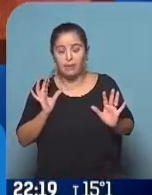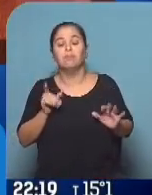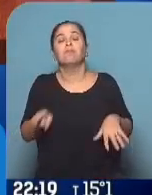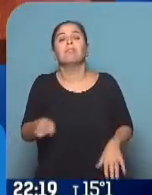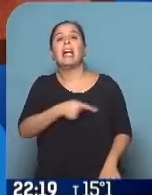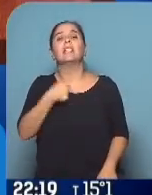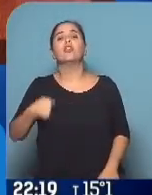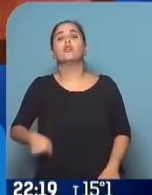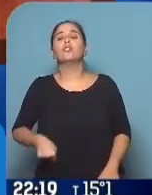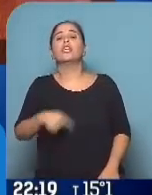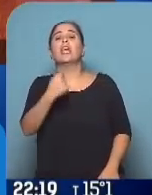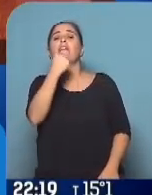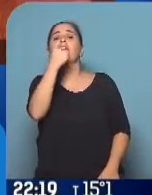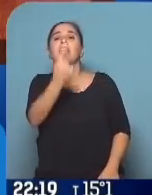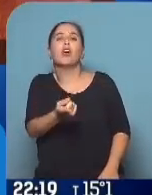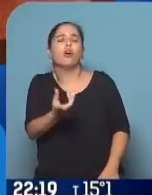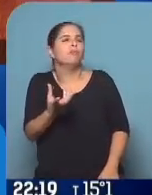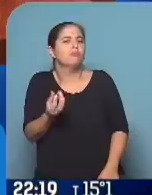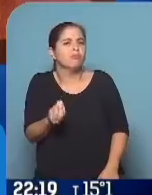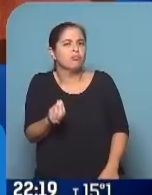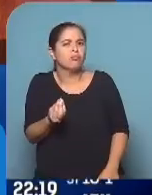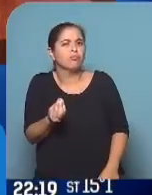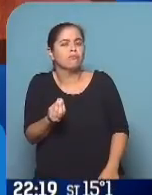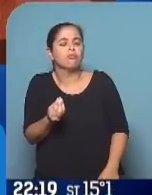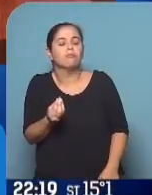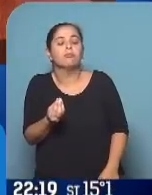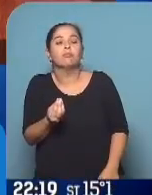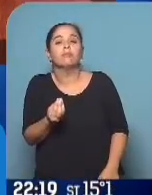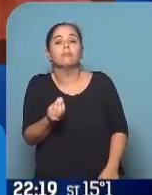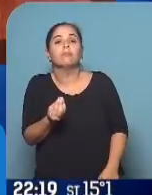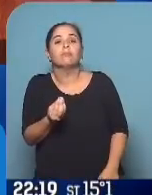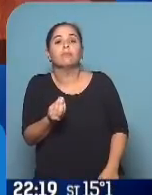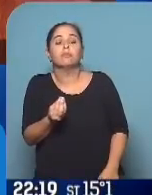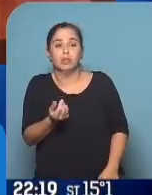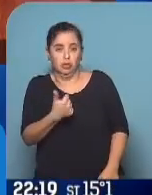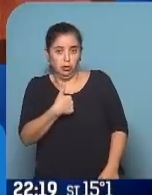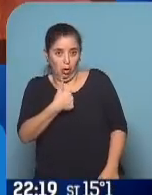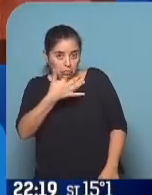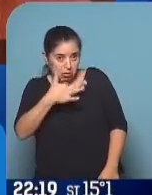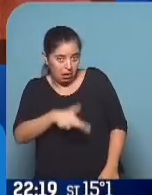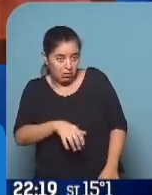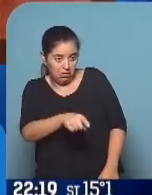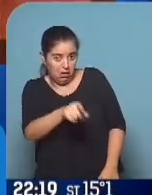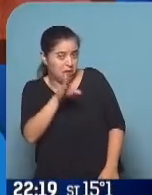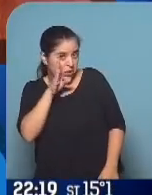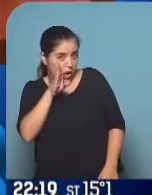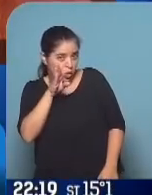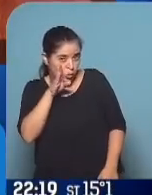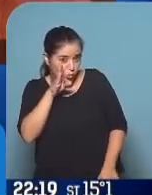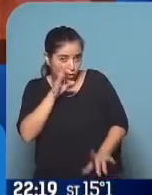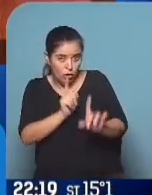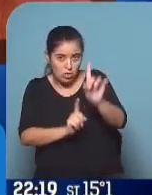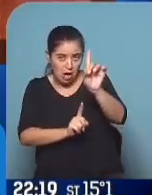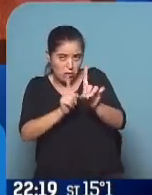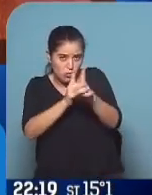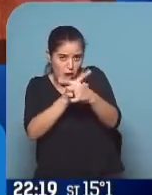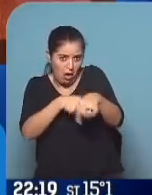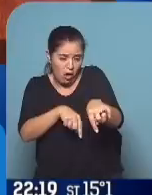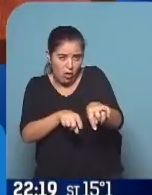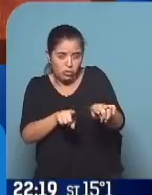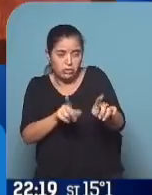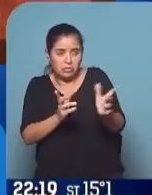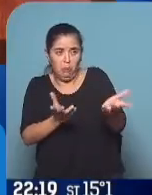interpretado, los chinos han interpretado de los Estados Unidos que había una debilidad en algunas señales que